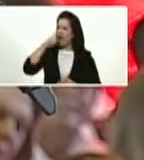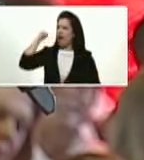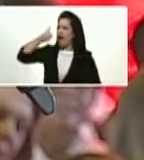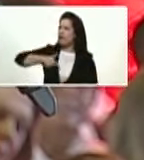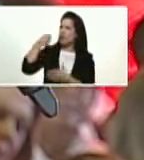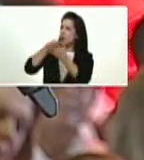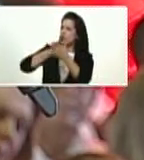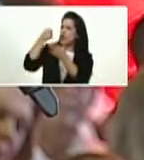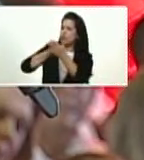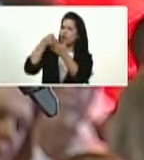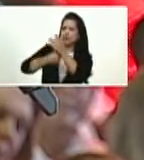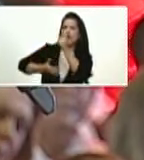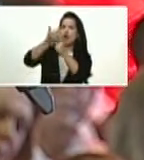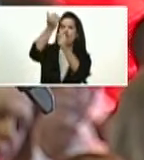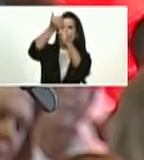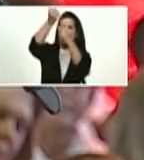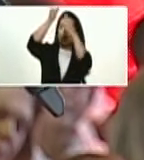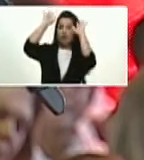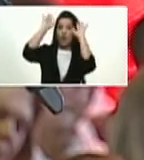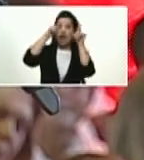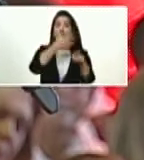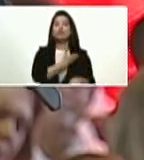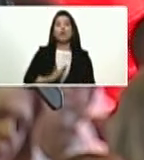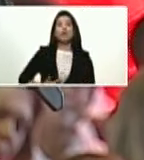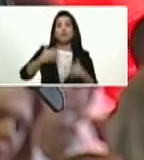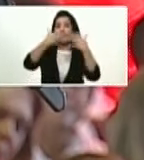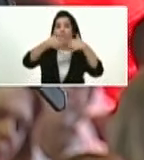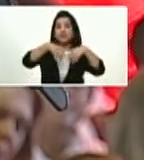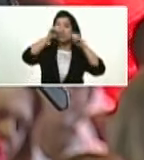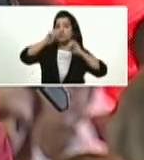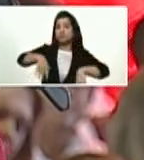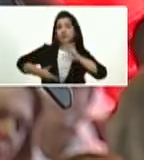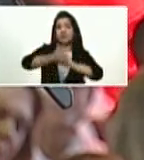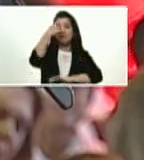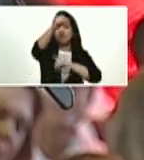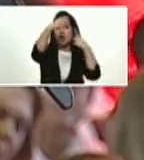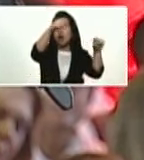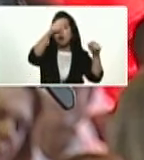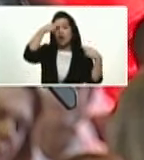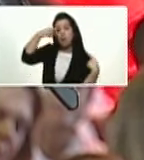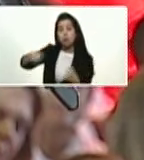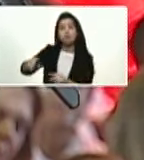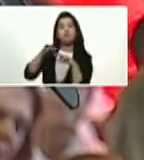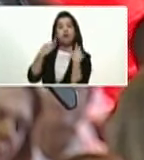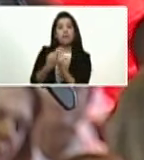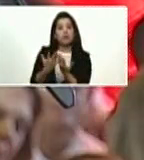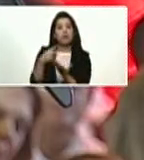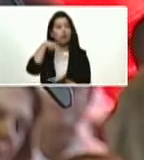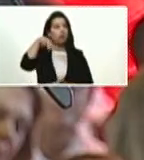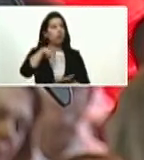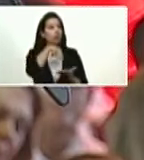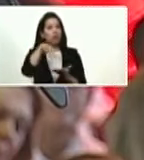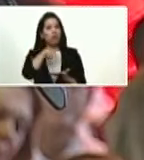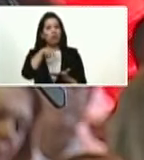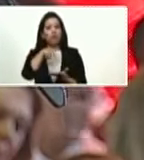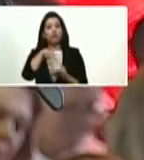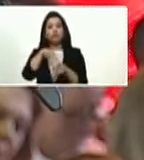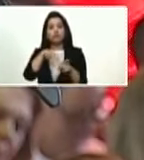patronos privados dejaron abandonados sin importarle las familias que podían quedar en desempleo,